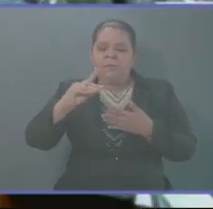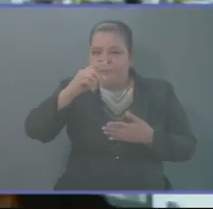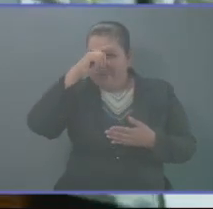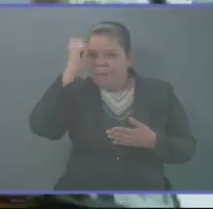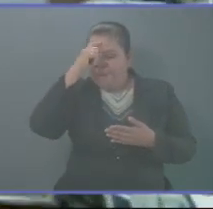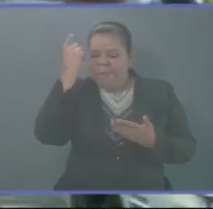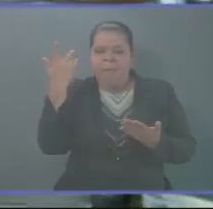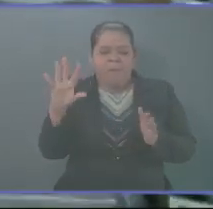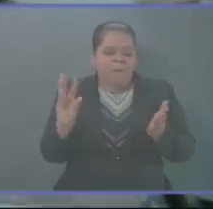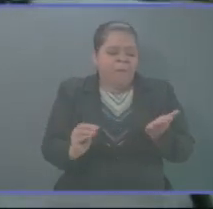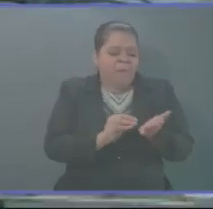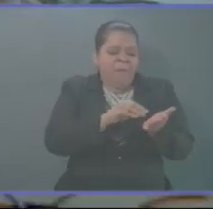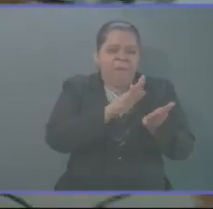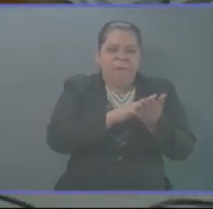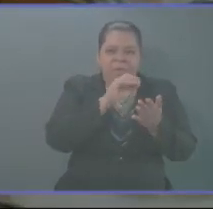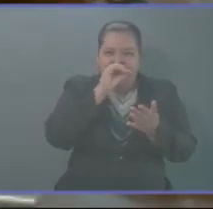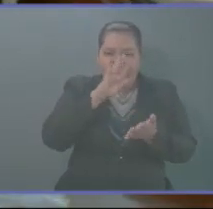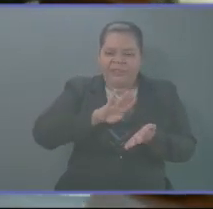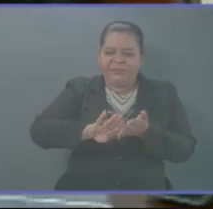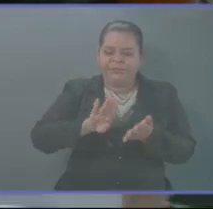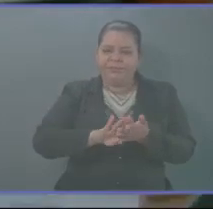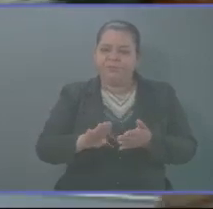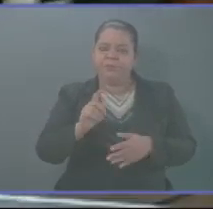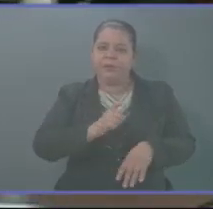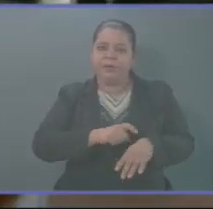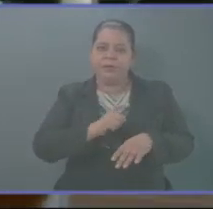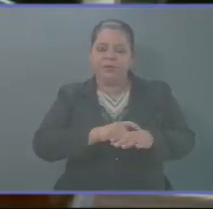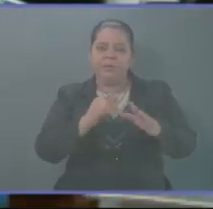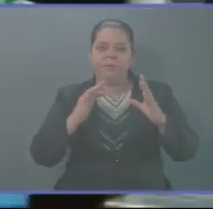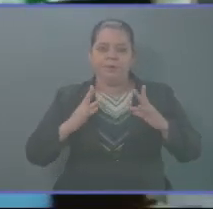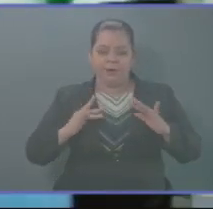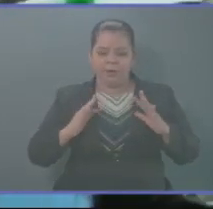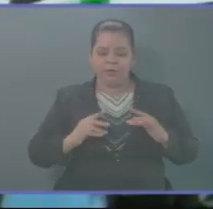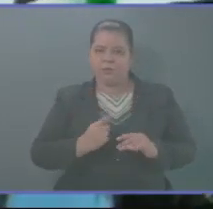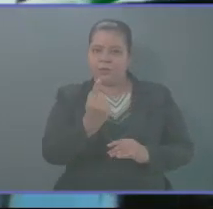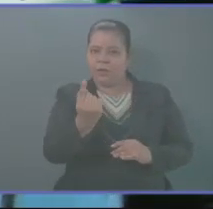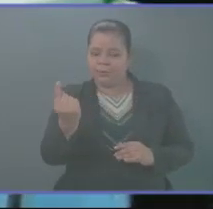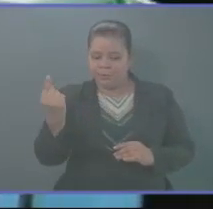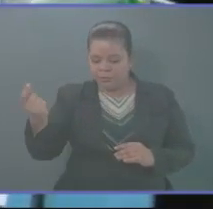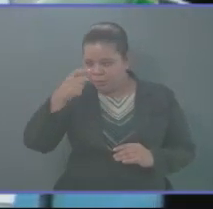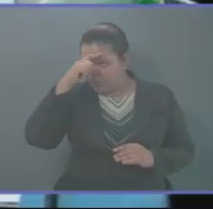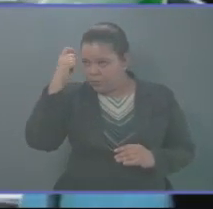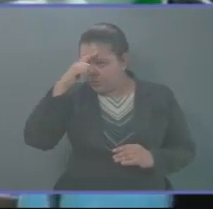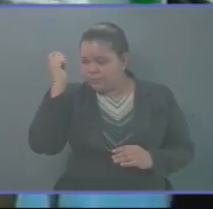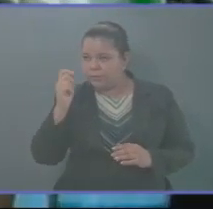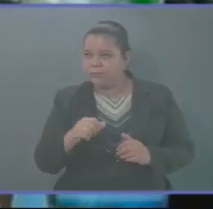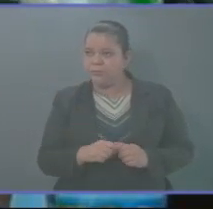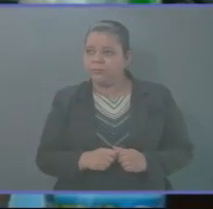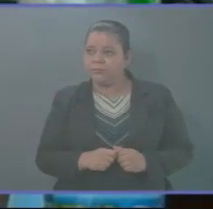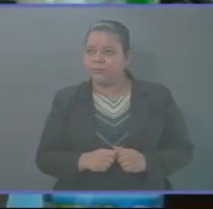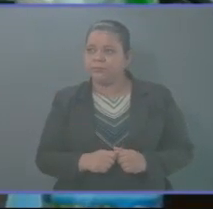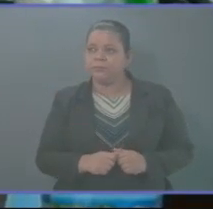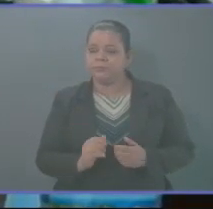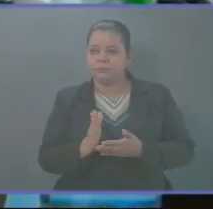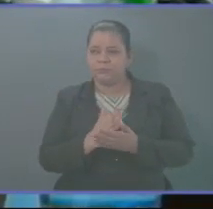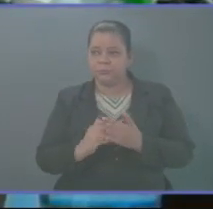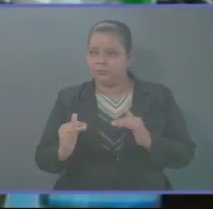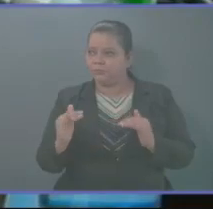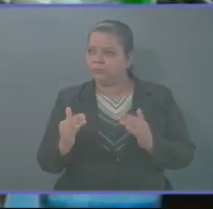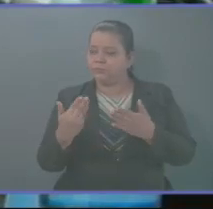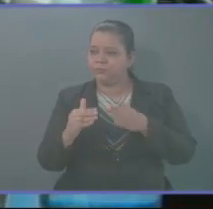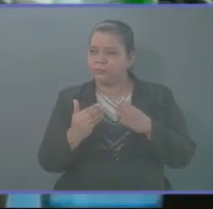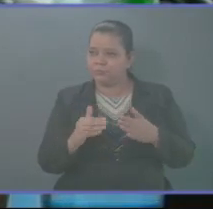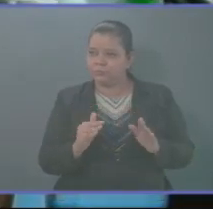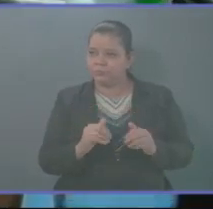le establece de pago de vacaciones a los trabajadores. Y eso es algo completamente